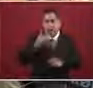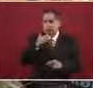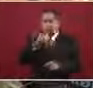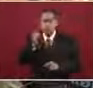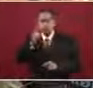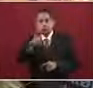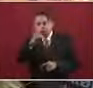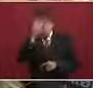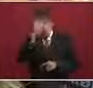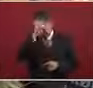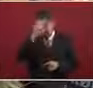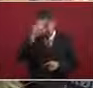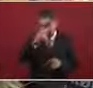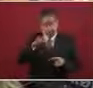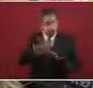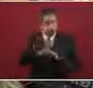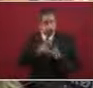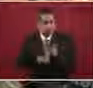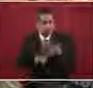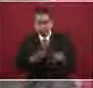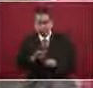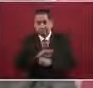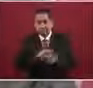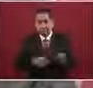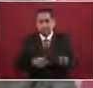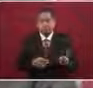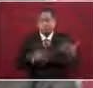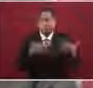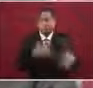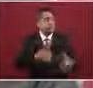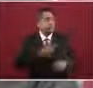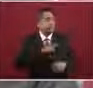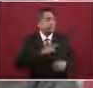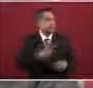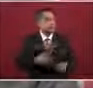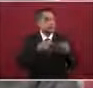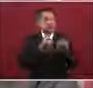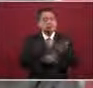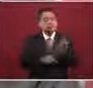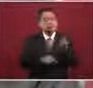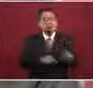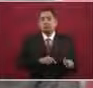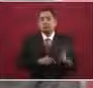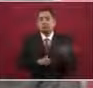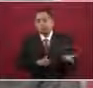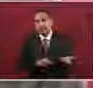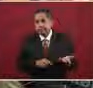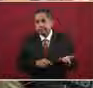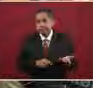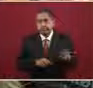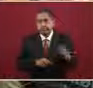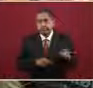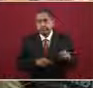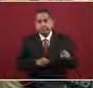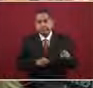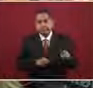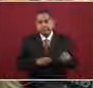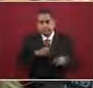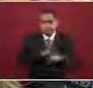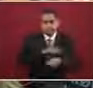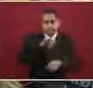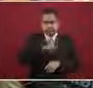una opinión personal sobre el hecho de que el empresariado es precisamente uno de los una de las áreas